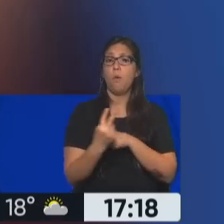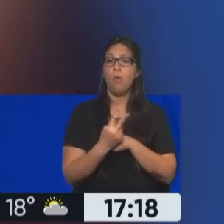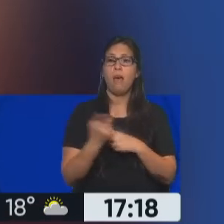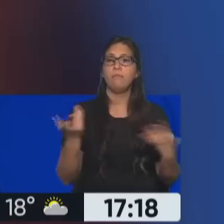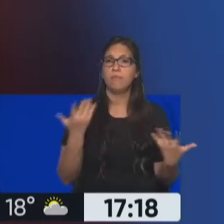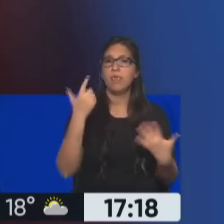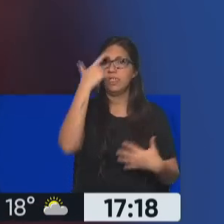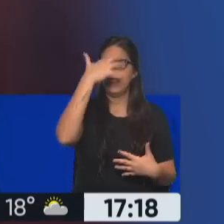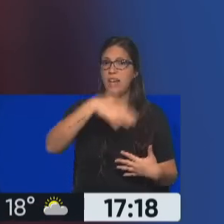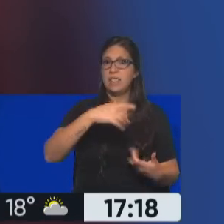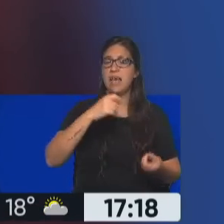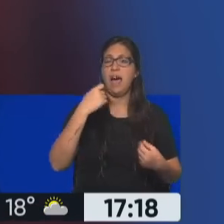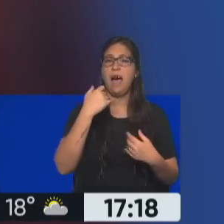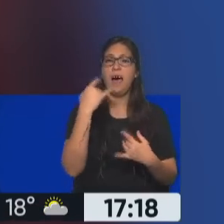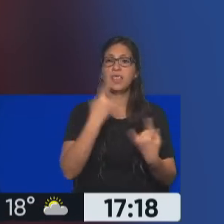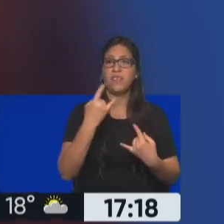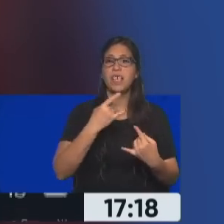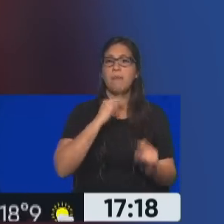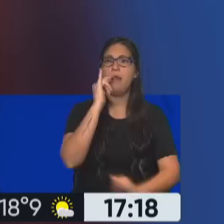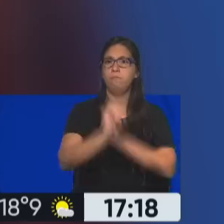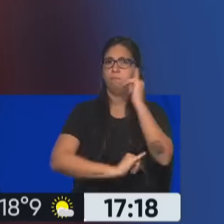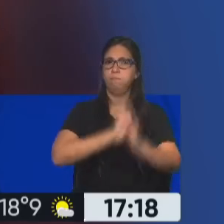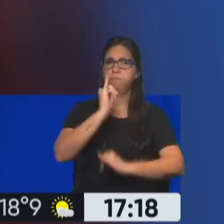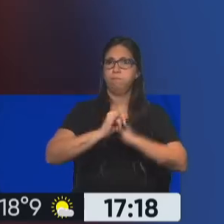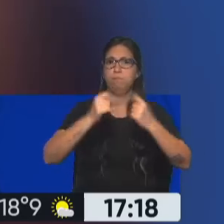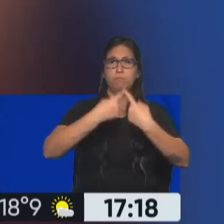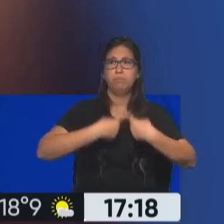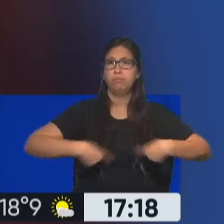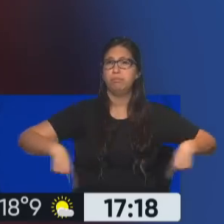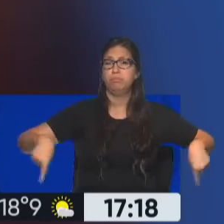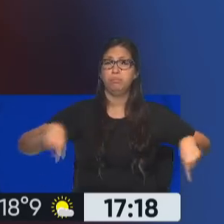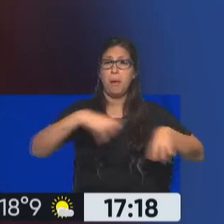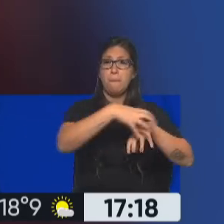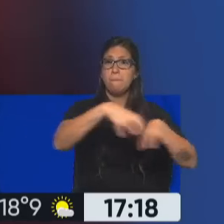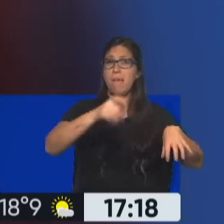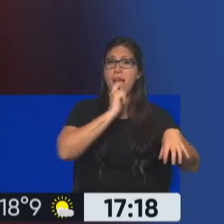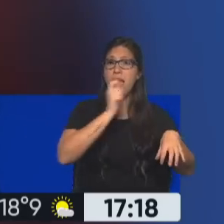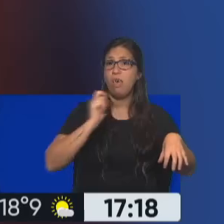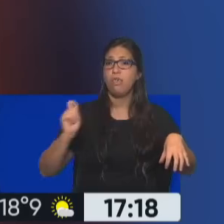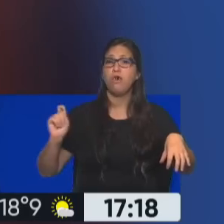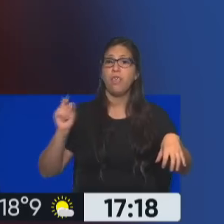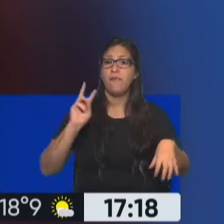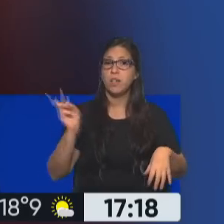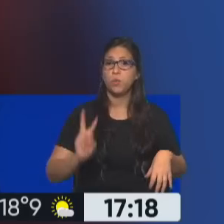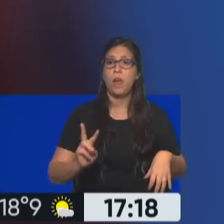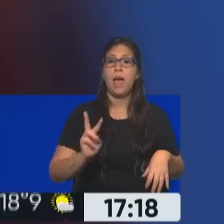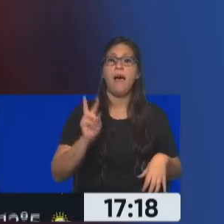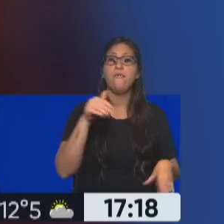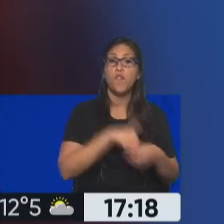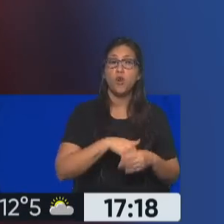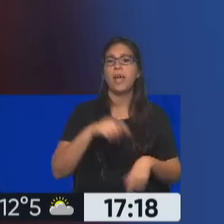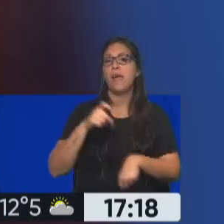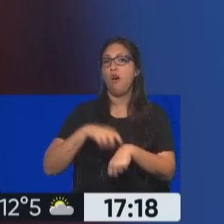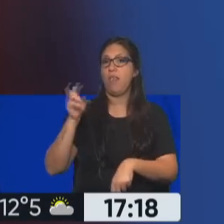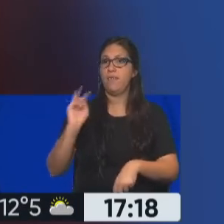inteligencia artificial para difundir información de una docena de medios independientes venezolanos que son parte de las iniciativas Venezuela Vota y La Hora de